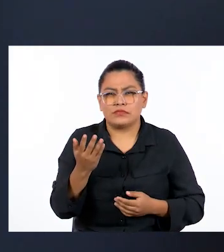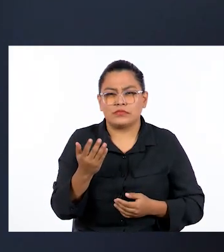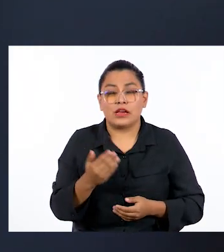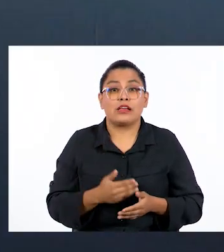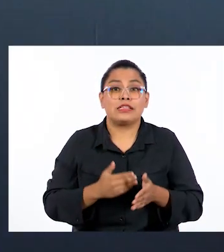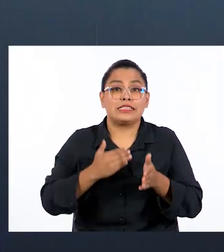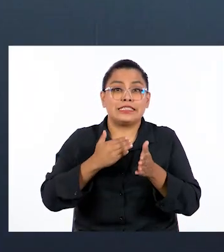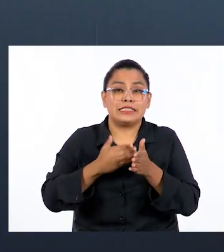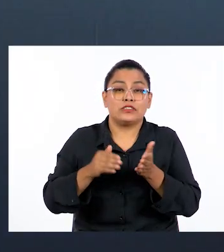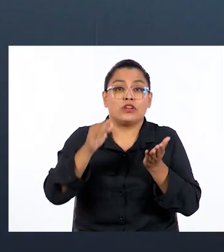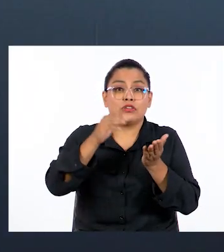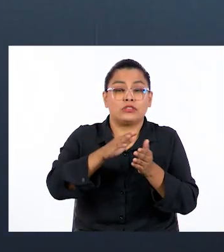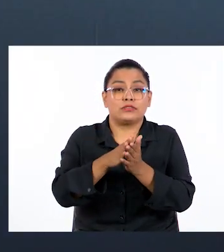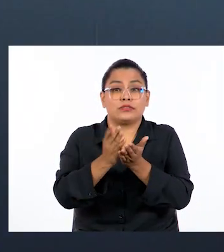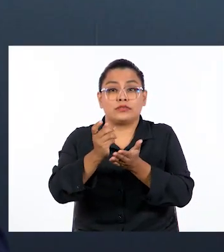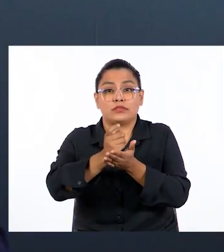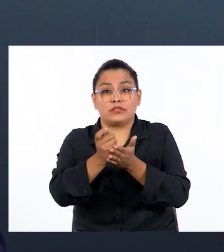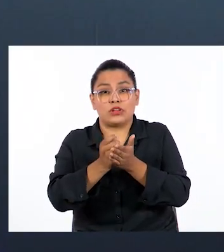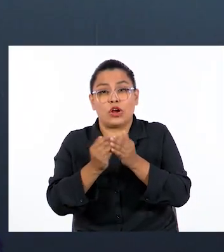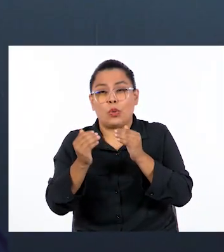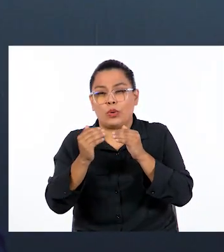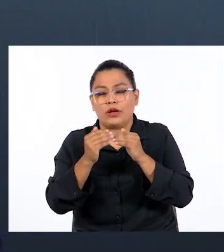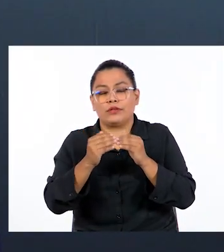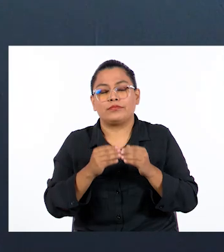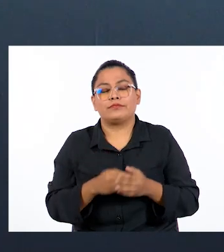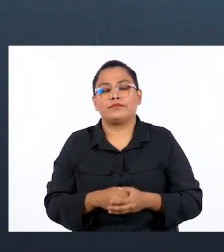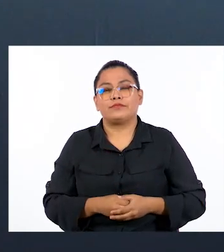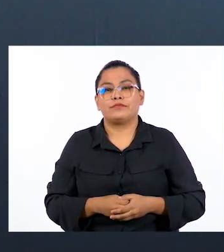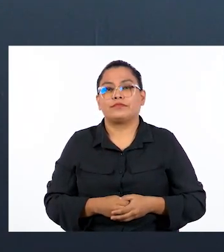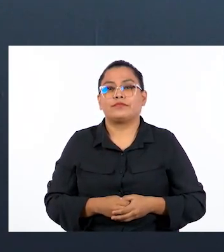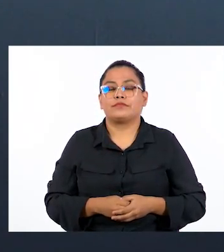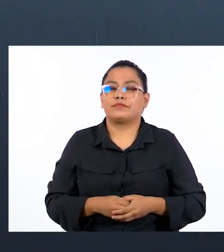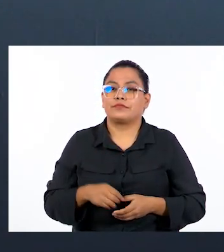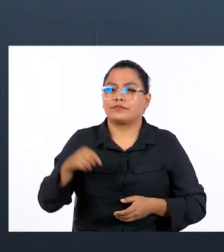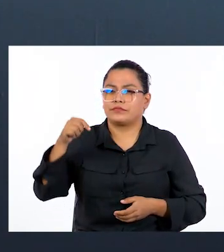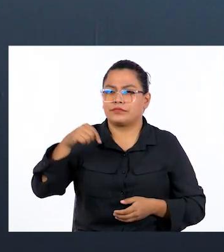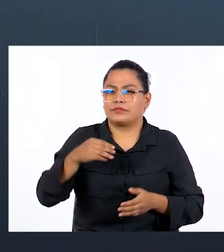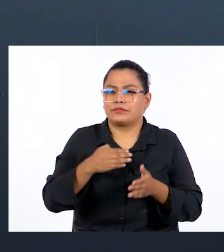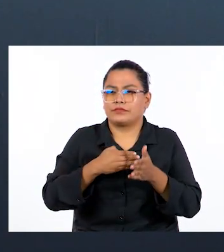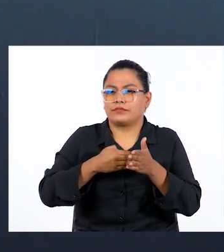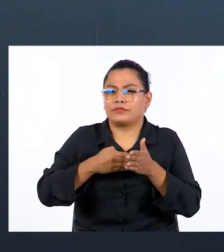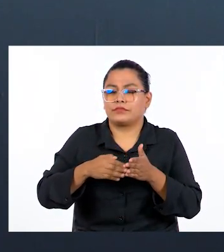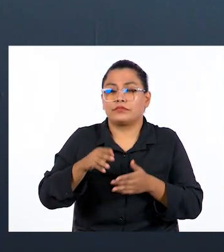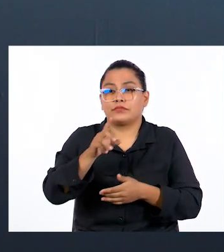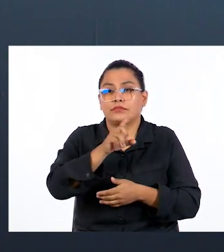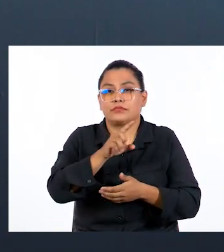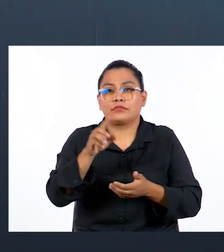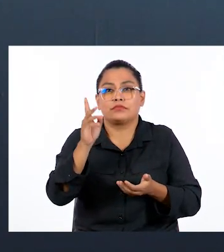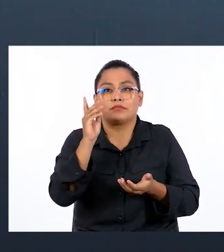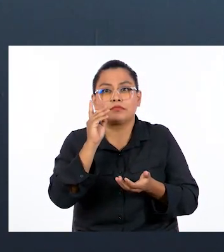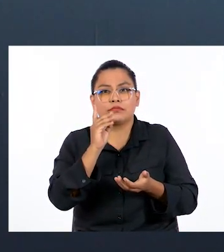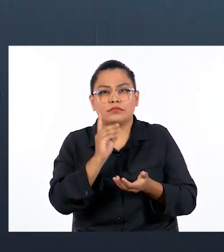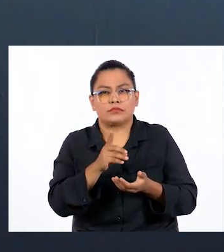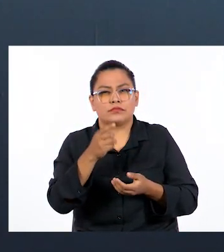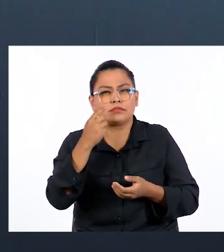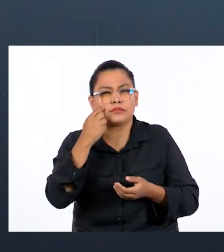texto. Ahora bien, al inicio de la semana didáctica vamos a encontrar los siguientes